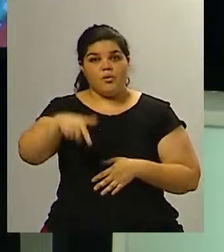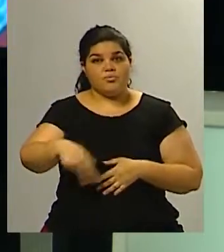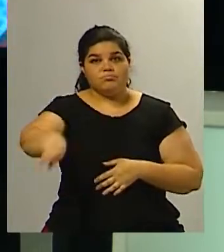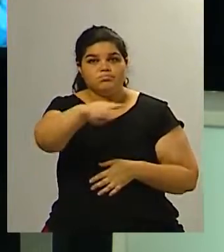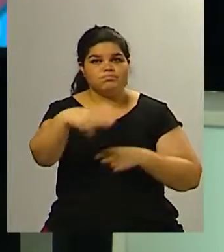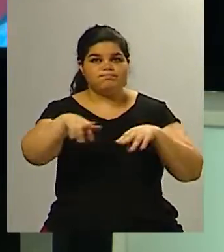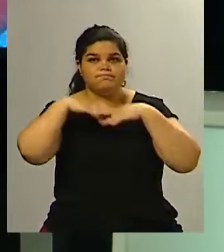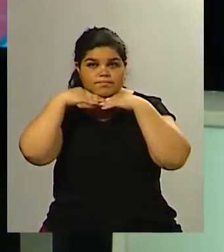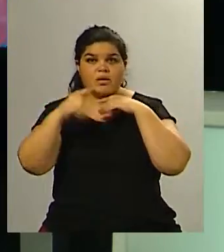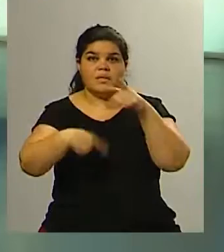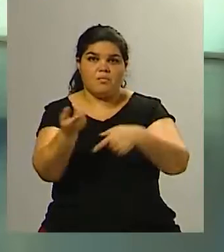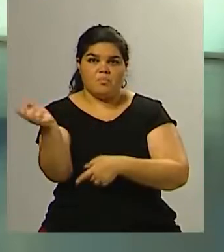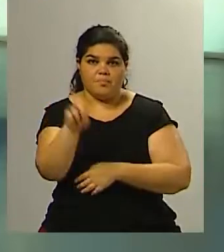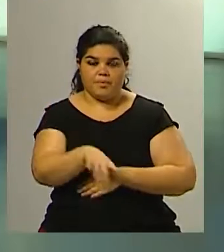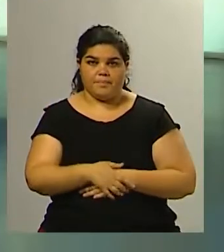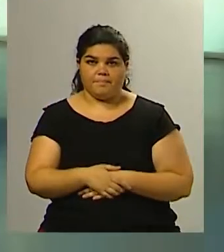otro lado. Ya volvemos.